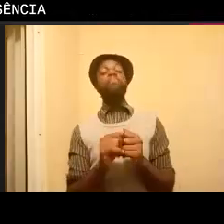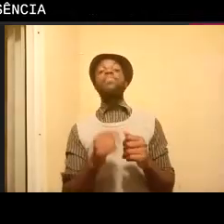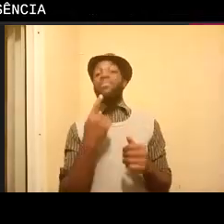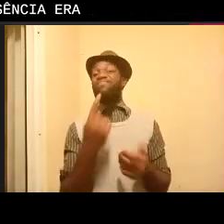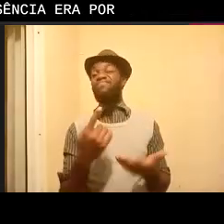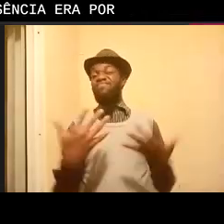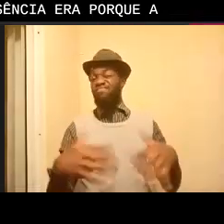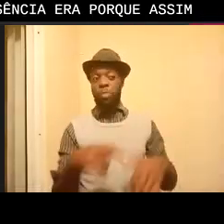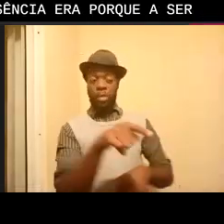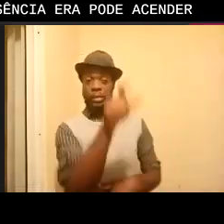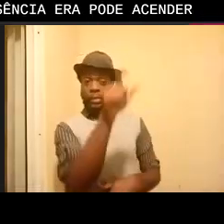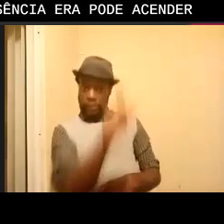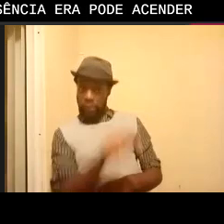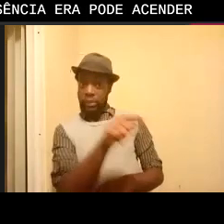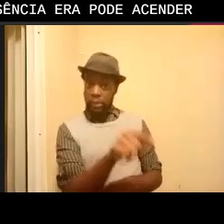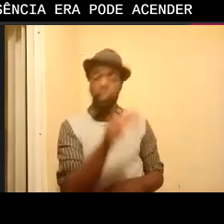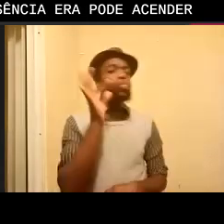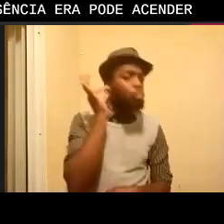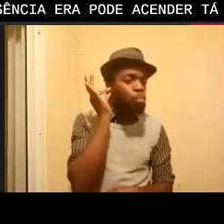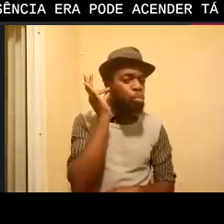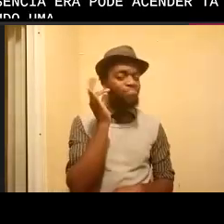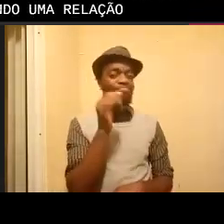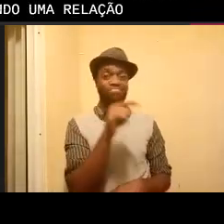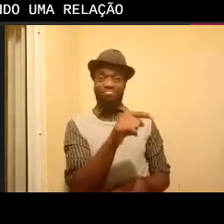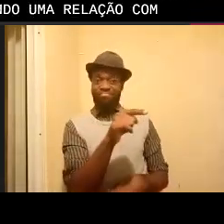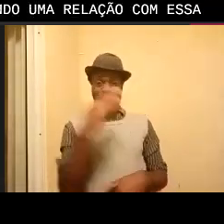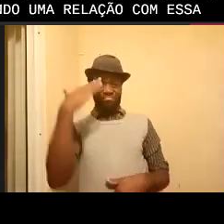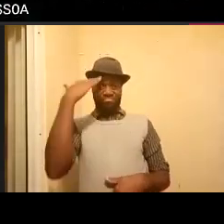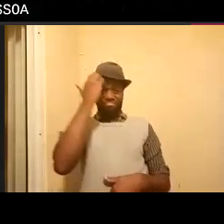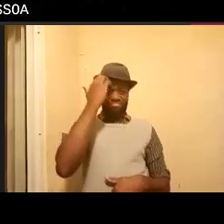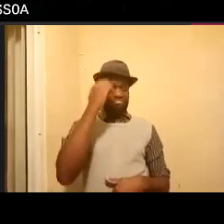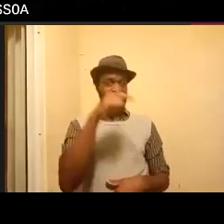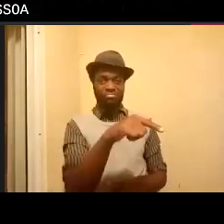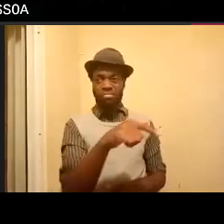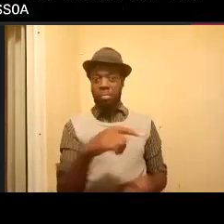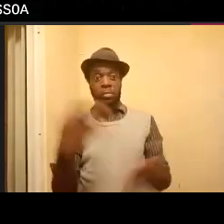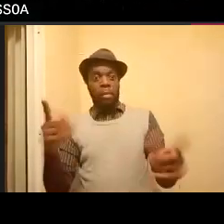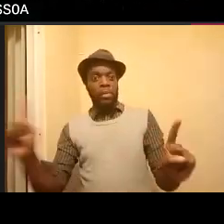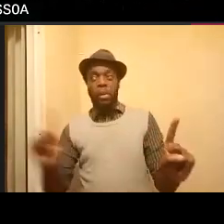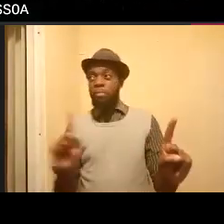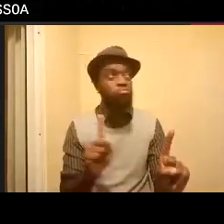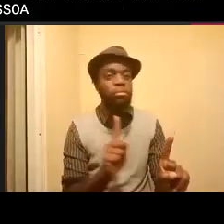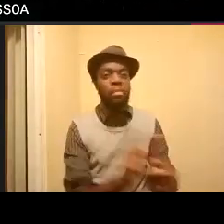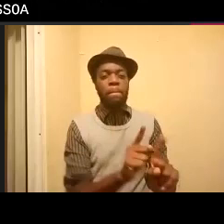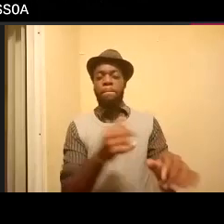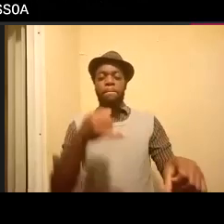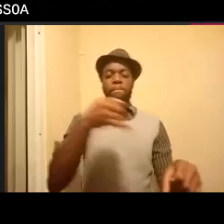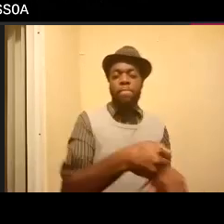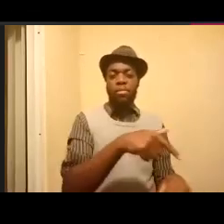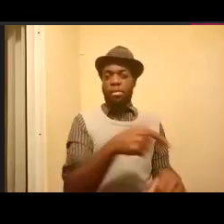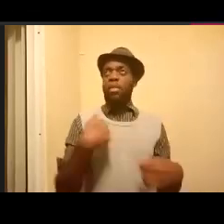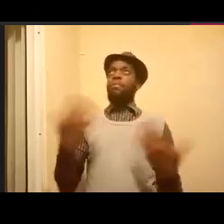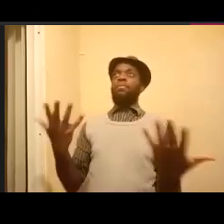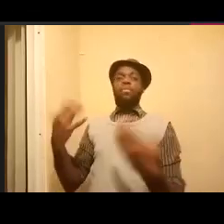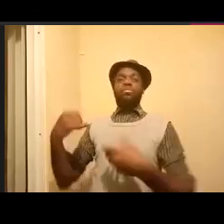¿verdad? A tener una relación con esta persona. Sin embargo, no estaba dentro de